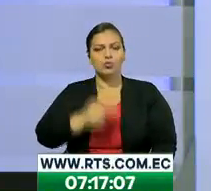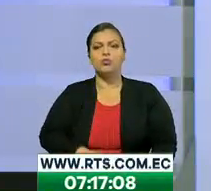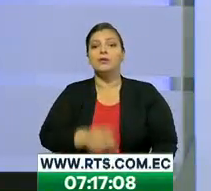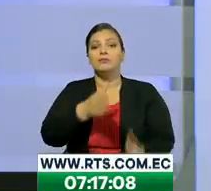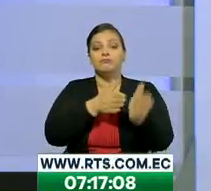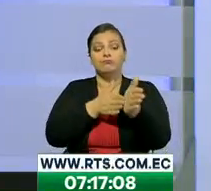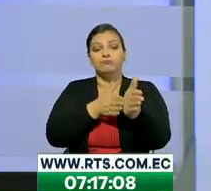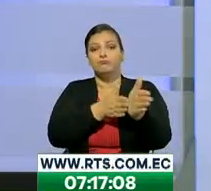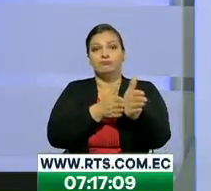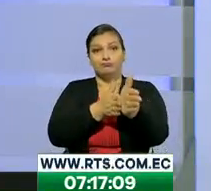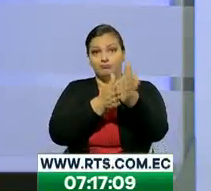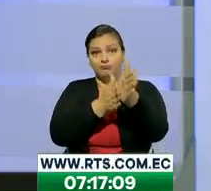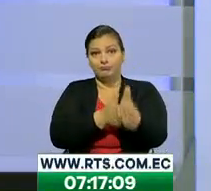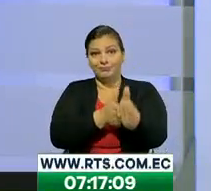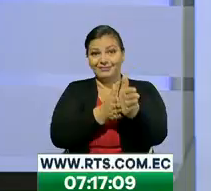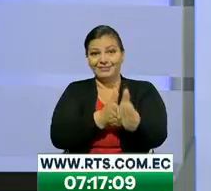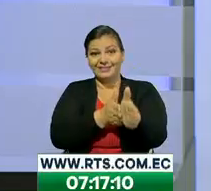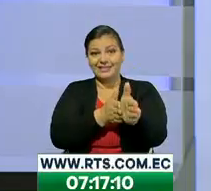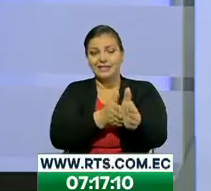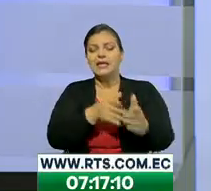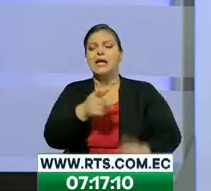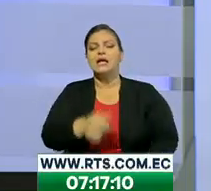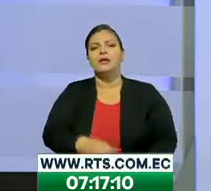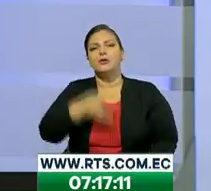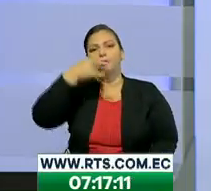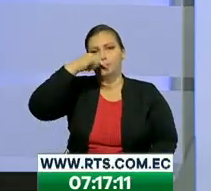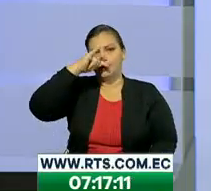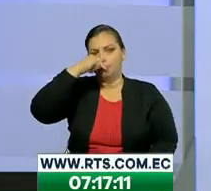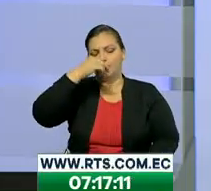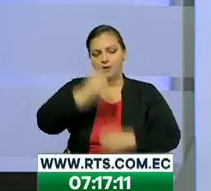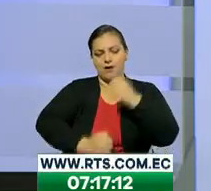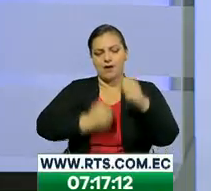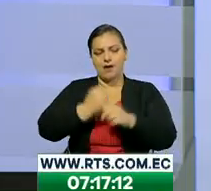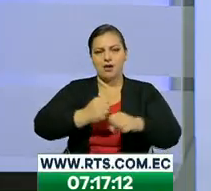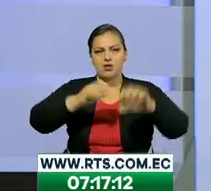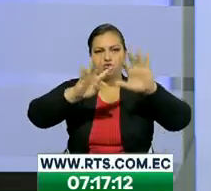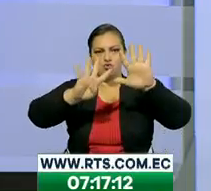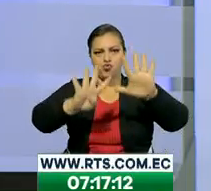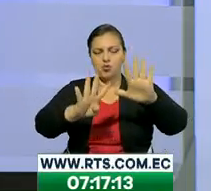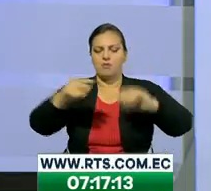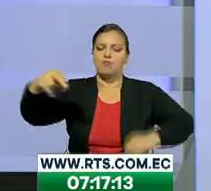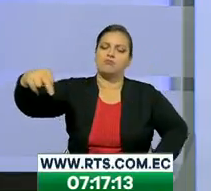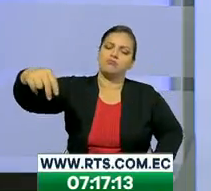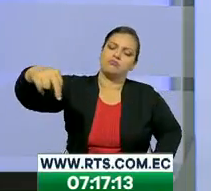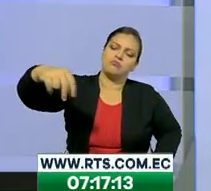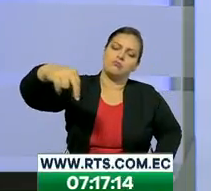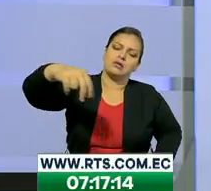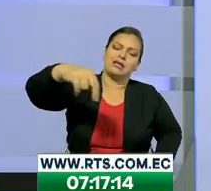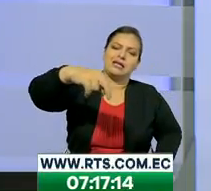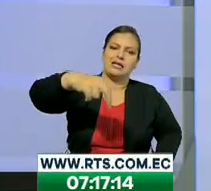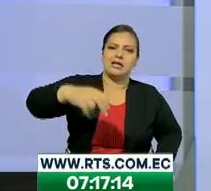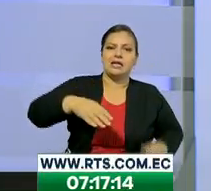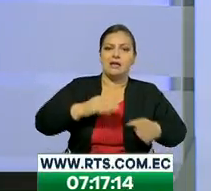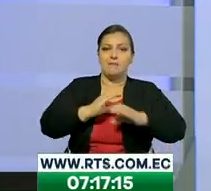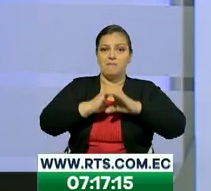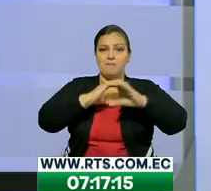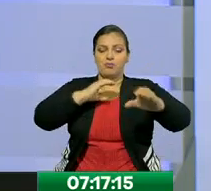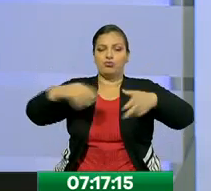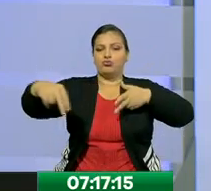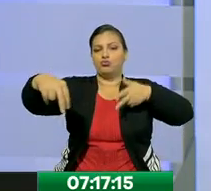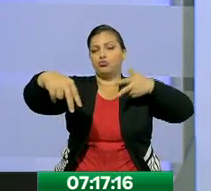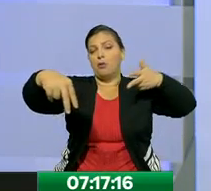un pequeño de 9 años. Recordemos que el hecho ocurrió en el interior de la estación sur de ese sistema de transporte el